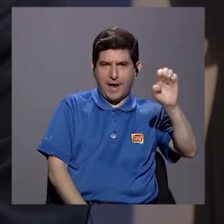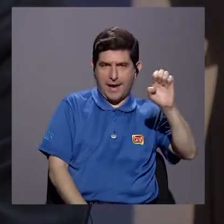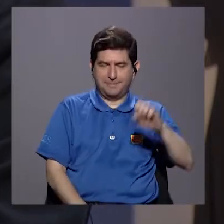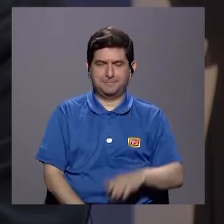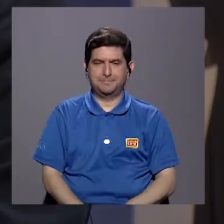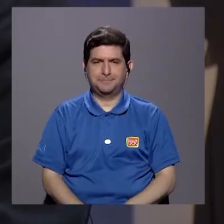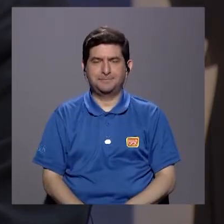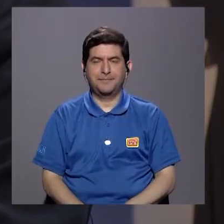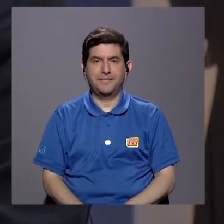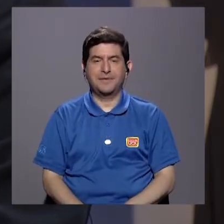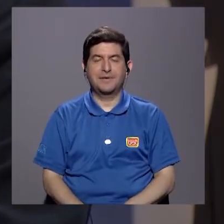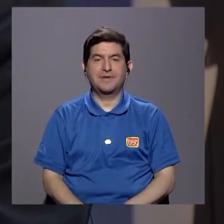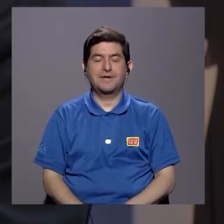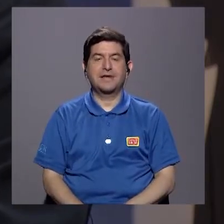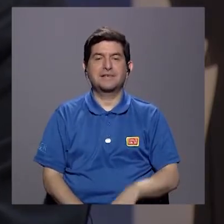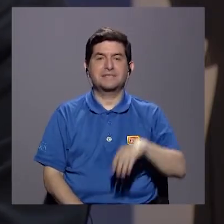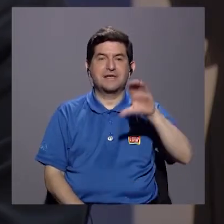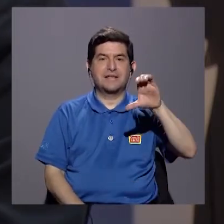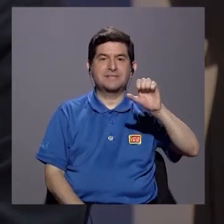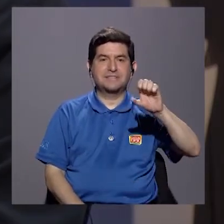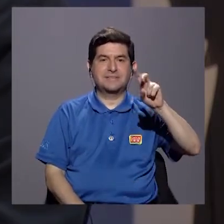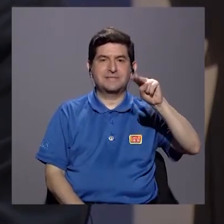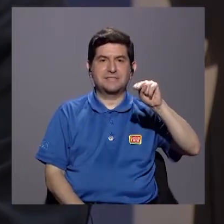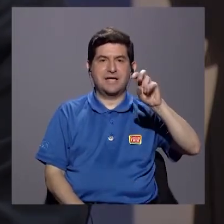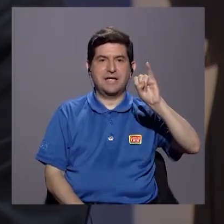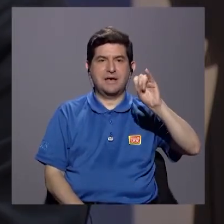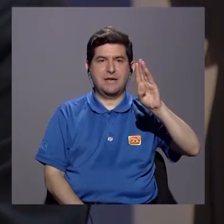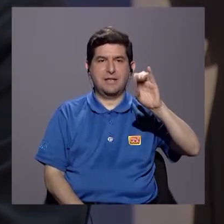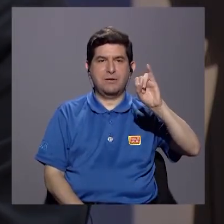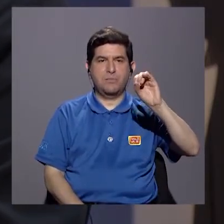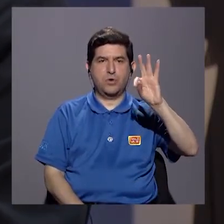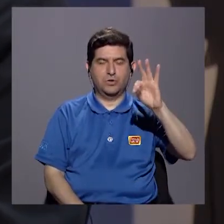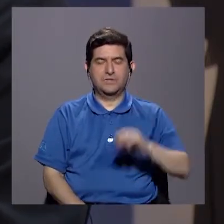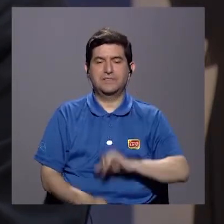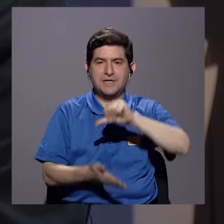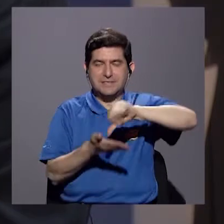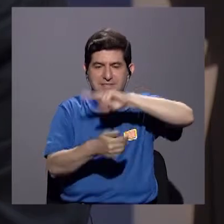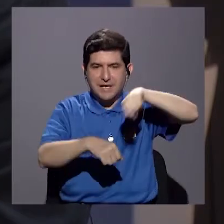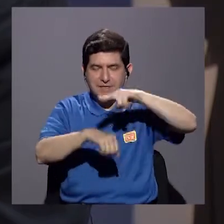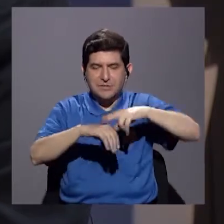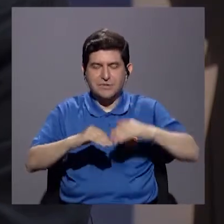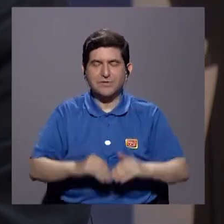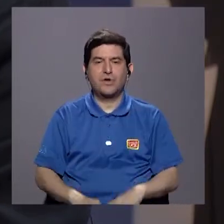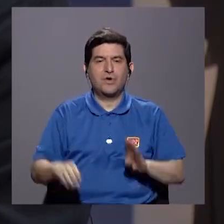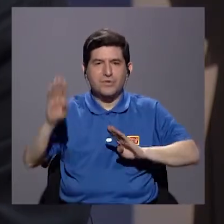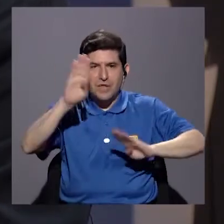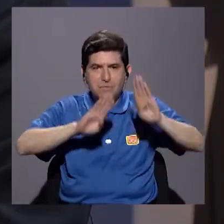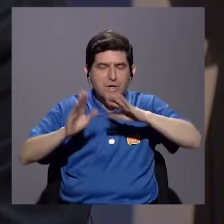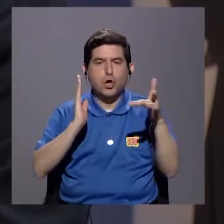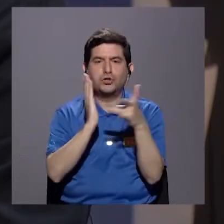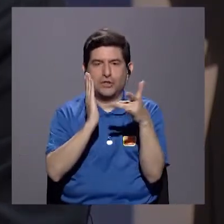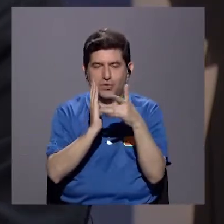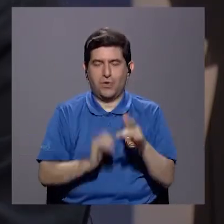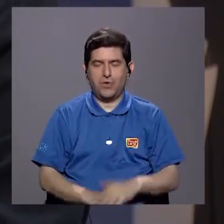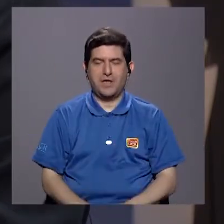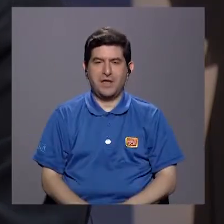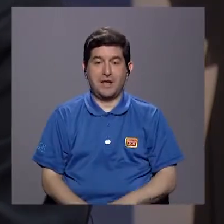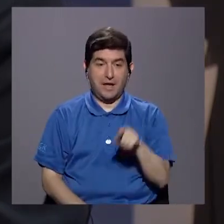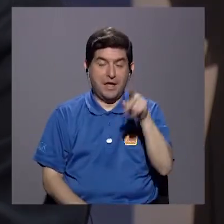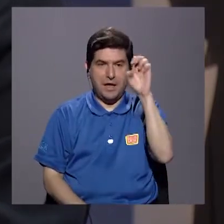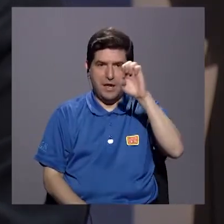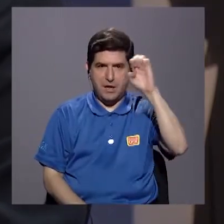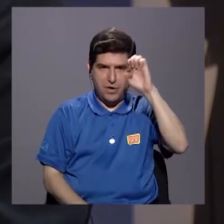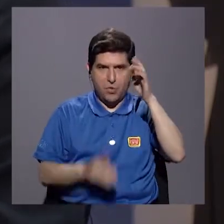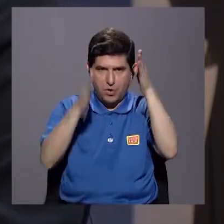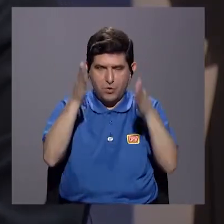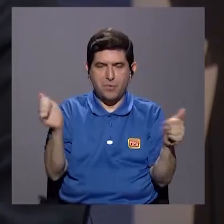que es el CENIBIOT, que es el Centro Nacional de Biotecnología. Esa es una inversión que hicieron los europeos en conjunto con el